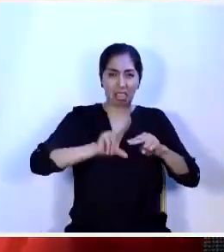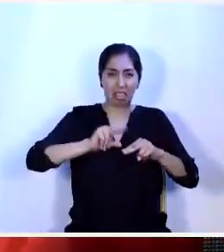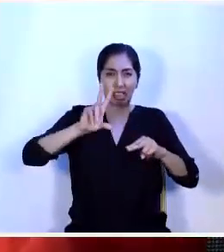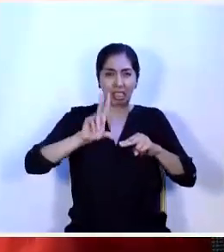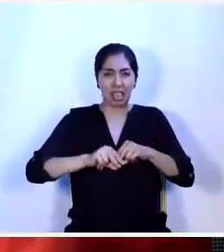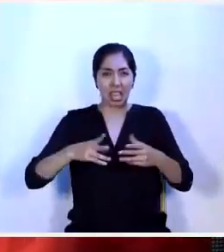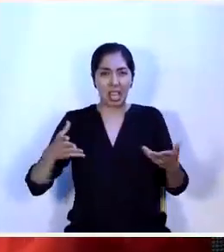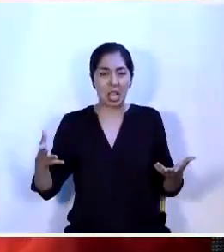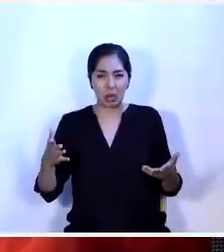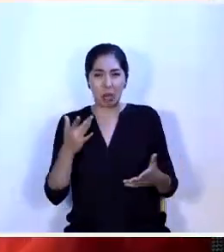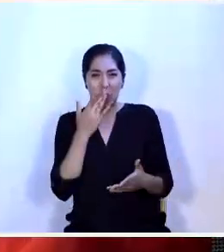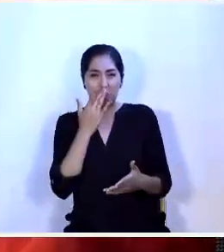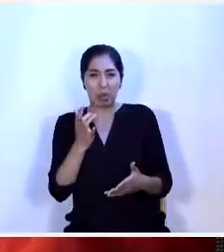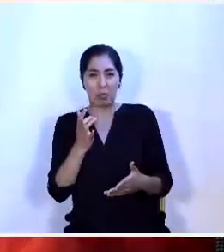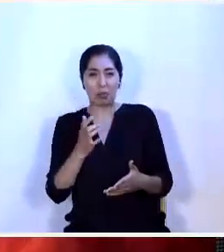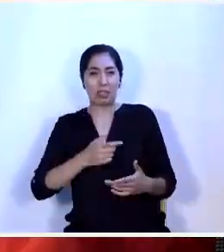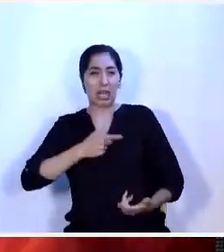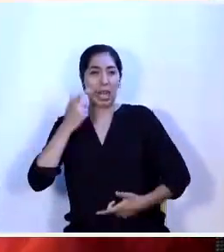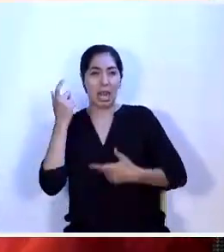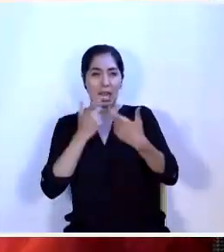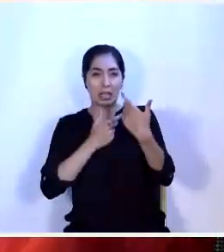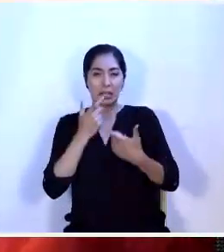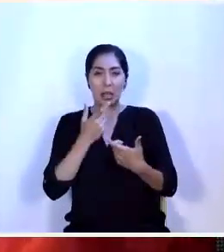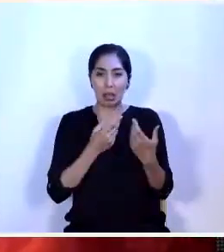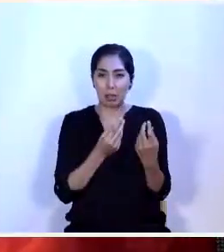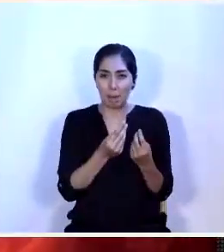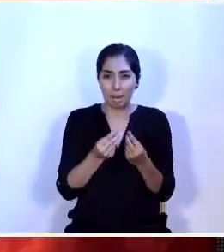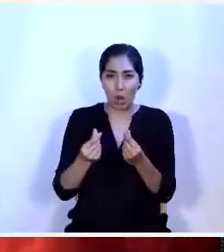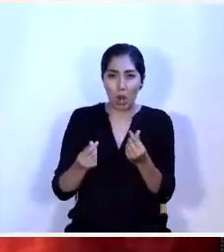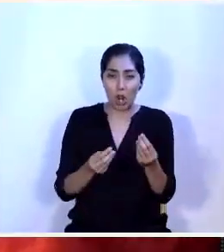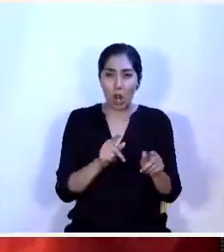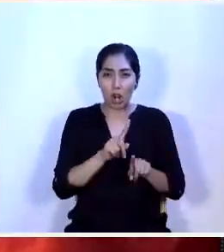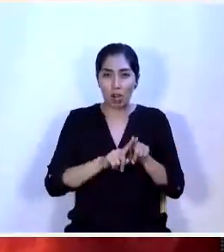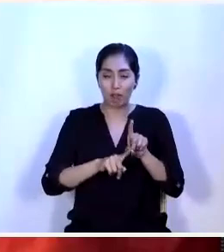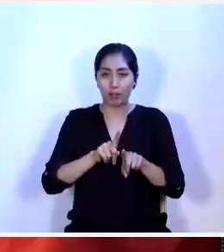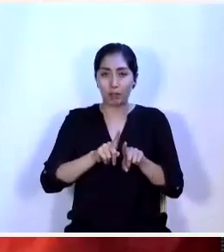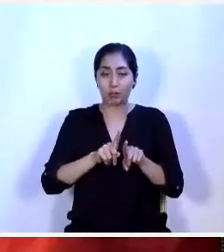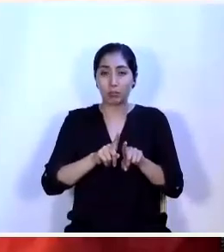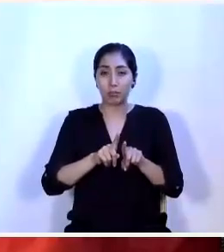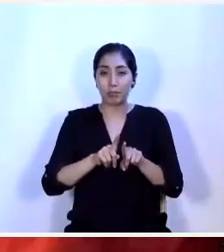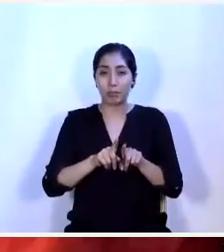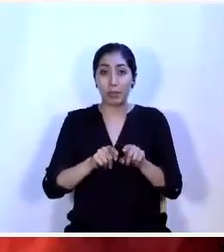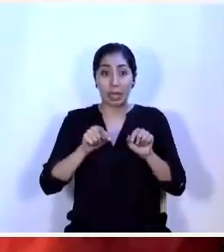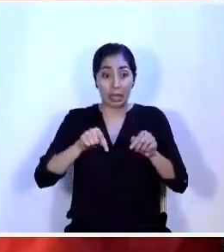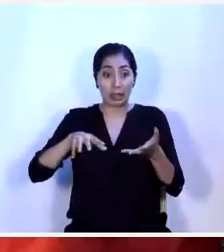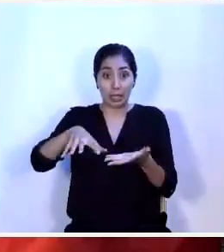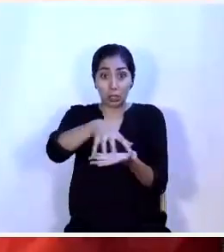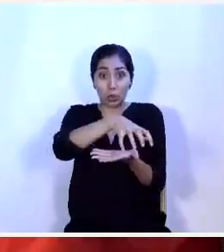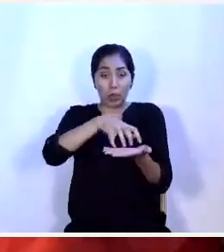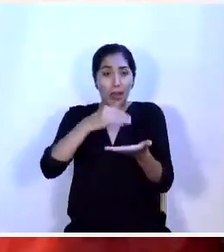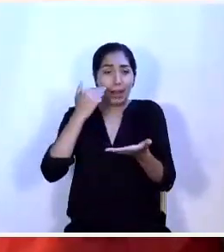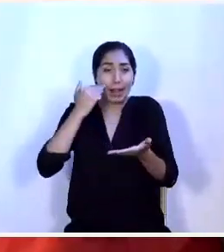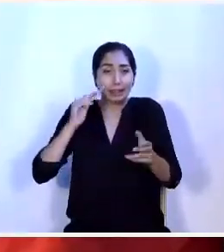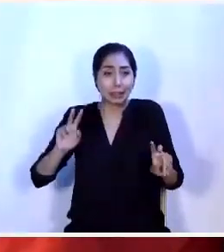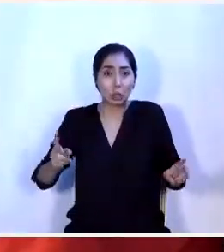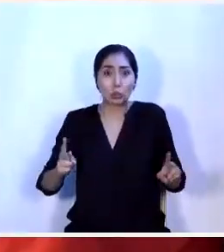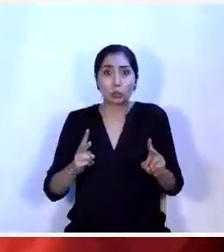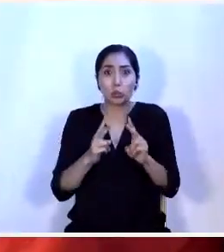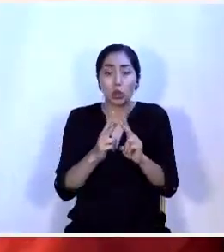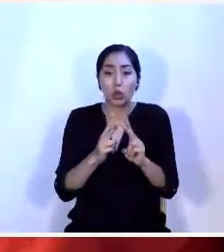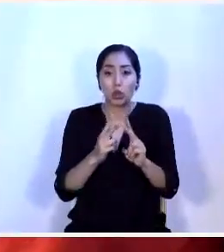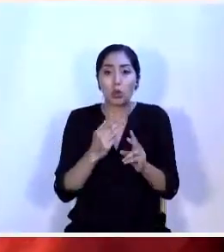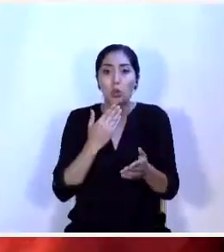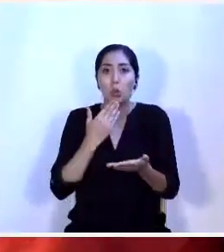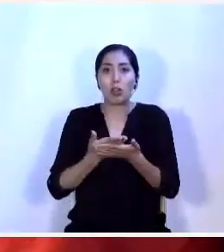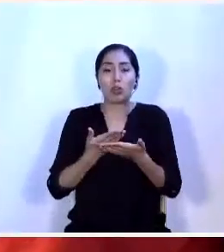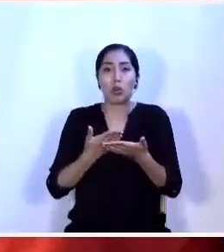soberbia y reírse del polvo. Por construirse estaba esta ciudad cuando alzaron sus hijos primogénitos otra